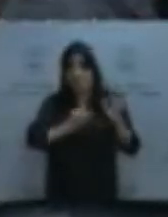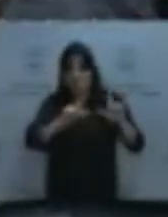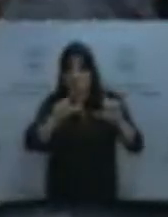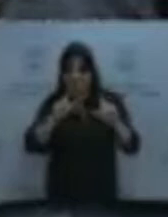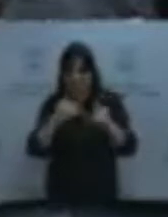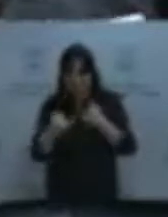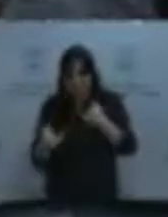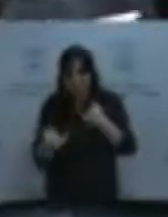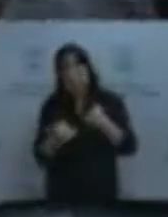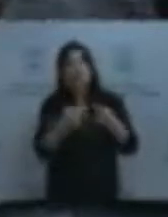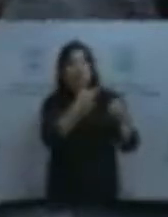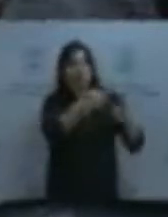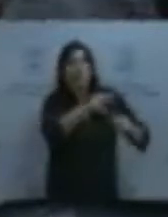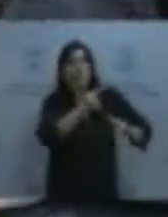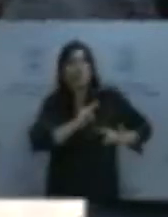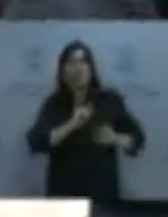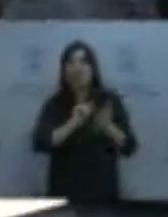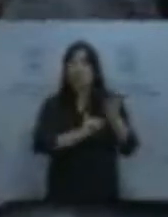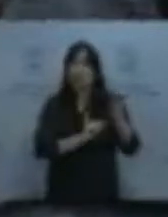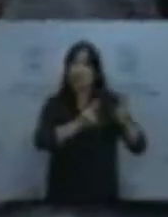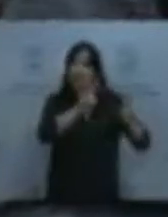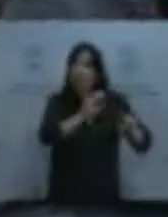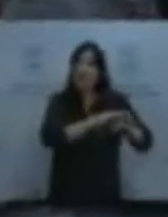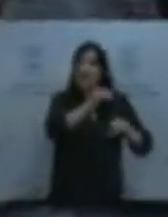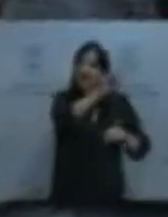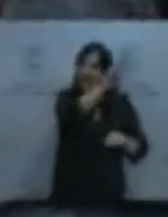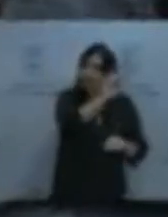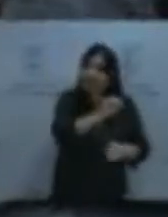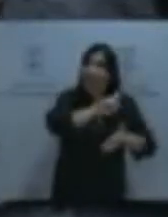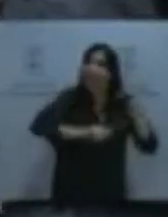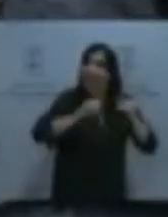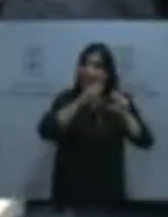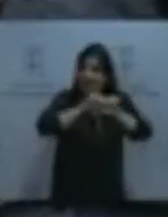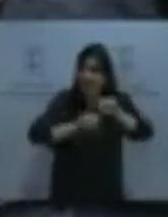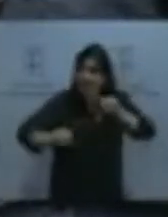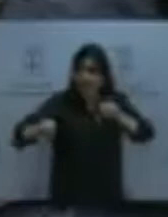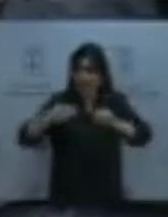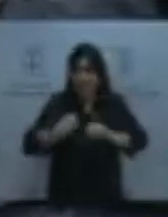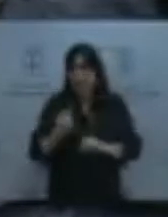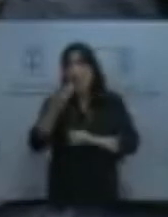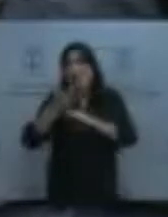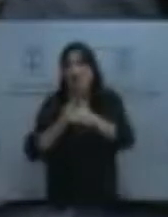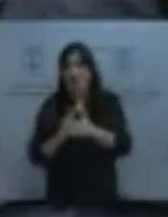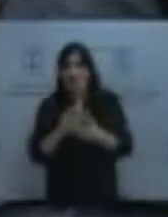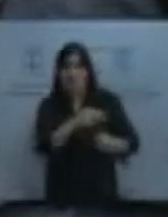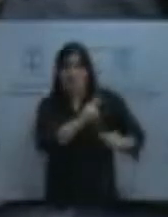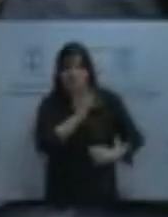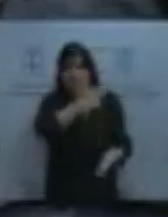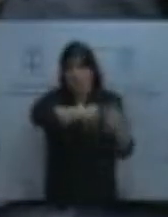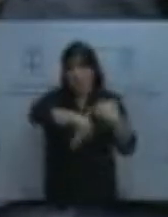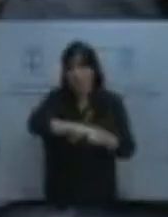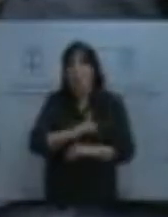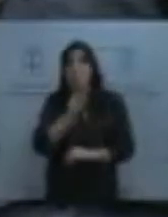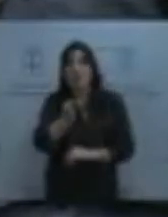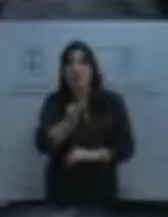Hitpa alquilaba un trozo de red de telecable. De esta respuesta evasiva, así como de otras manifestaciones realizadas en la Comisión